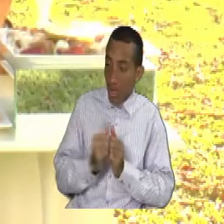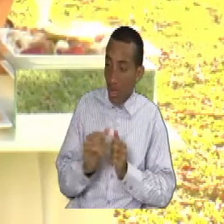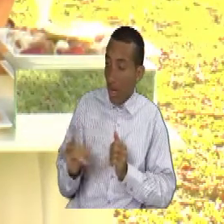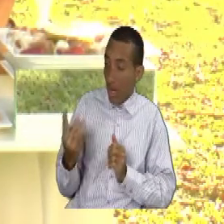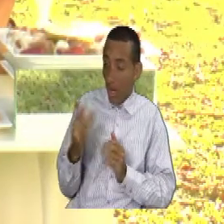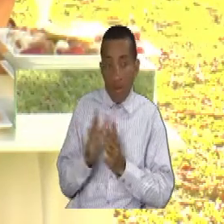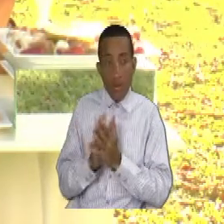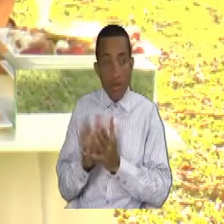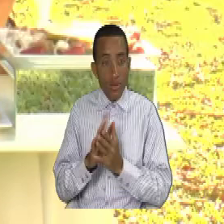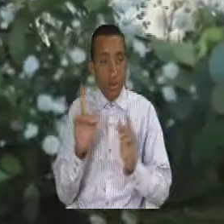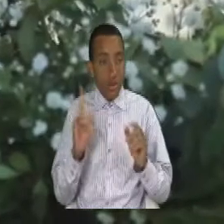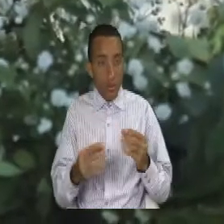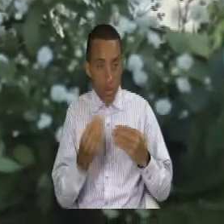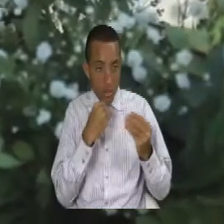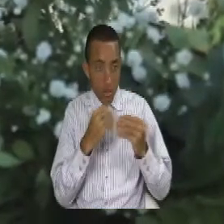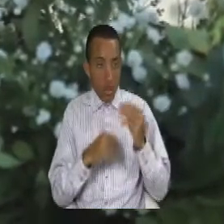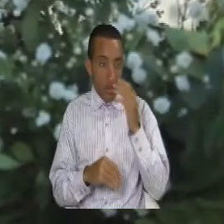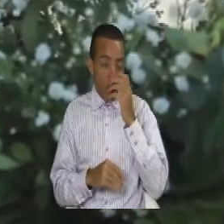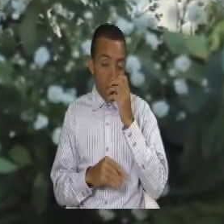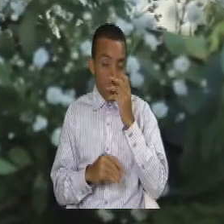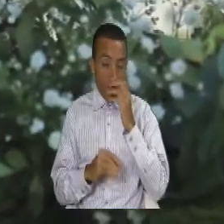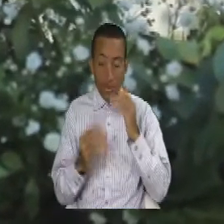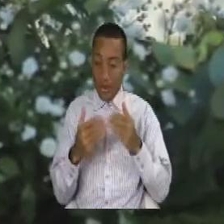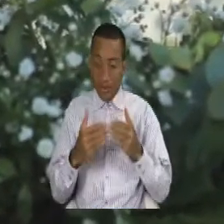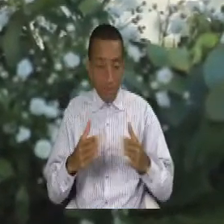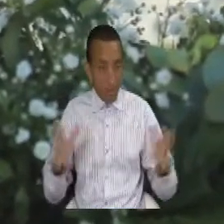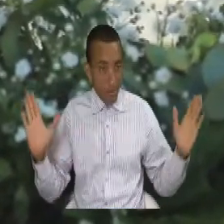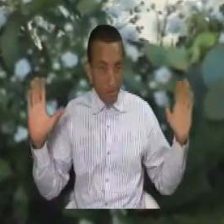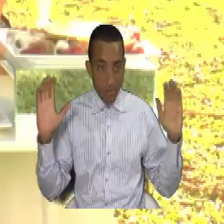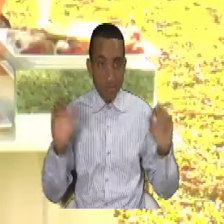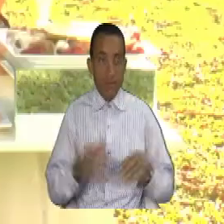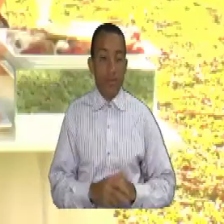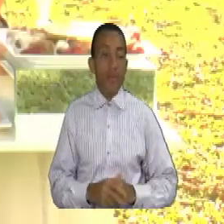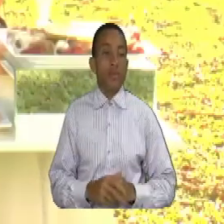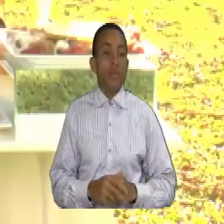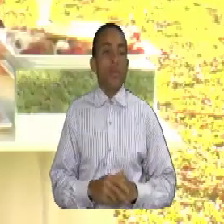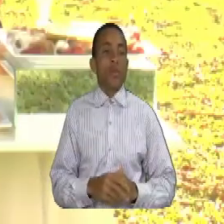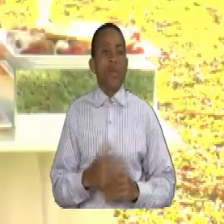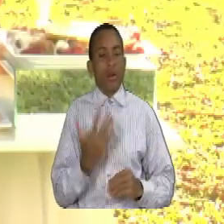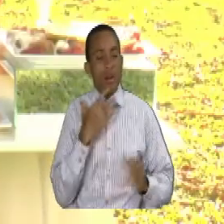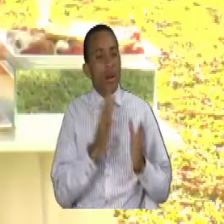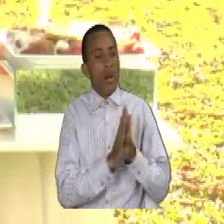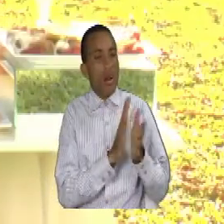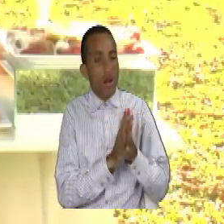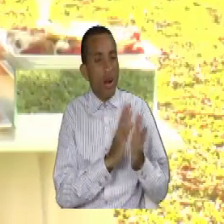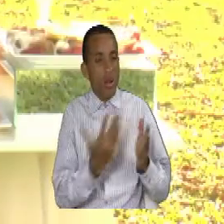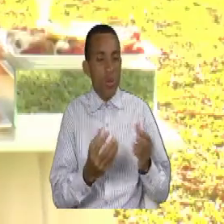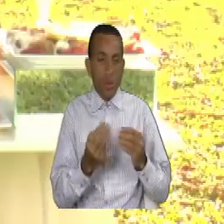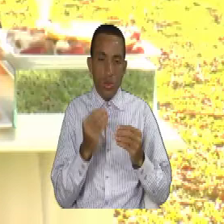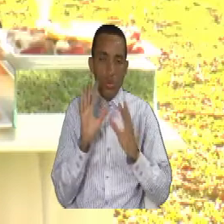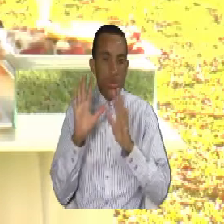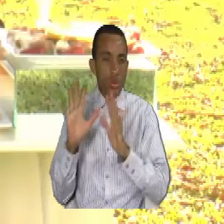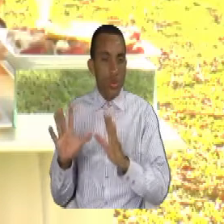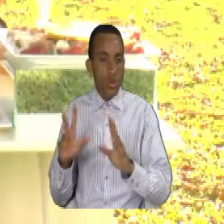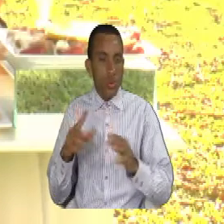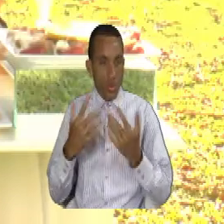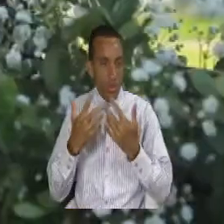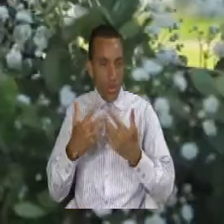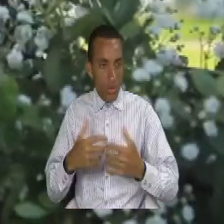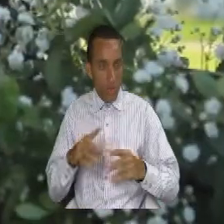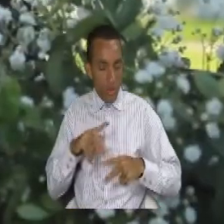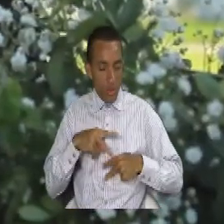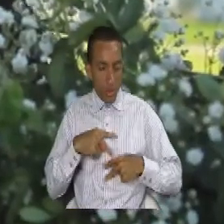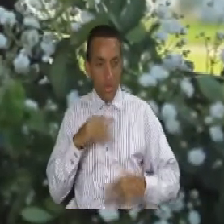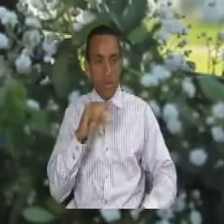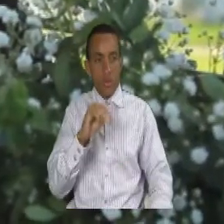supuesto a traernos comida. Sí, eso sí, tiene las puertas abiertísimas. Bueno, Luz Mary, háblenos un poco sobre Mecato Gourmet. ¿Qué es Mecato Gourmet y algo más?